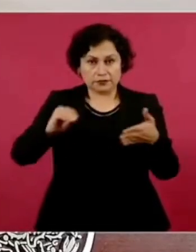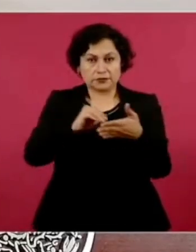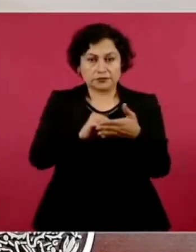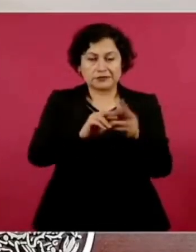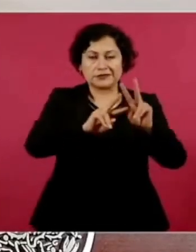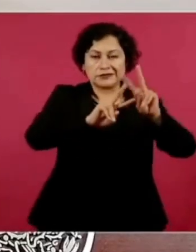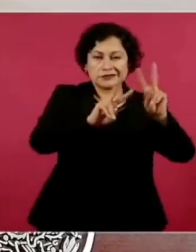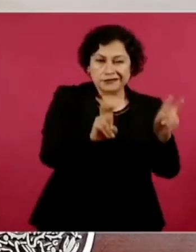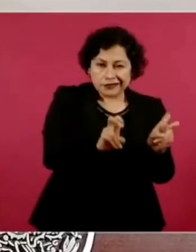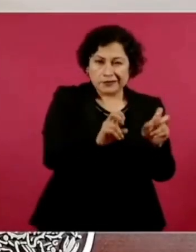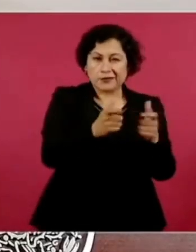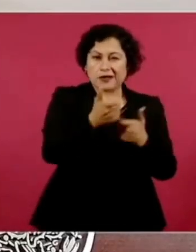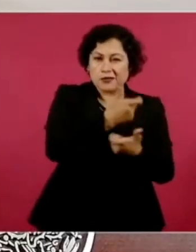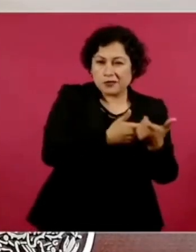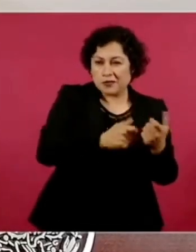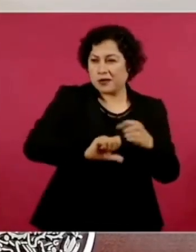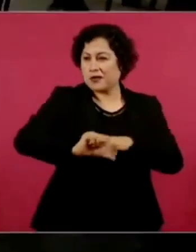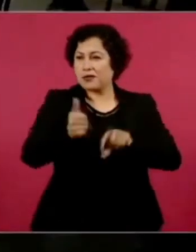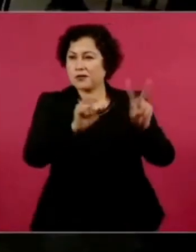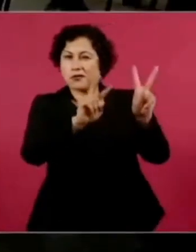economía, que tiene que ver con muchos datos,